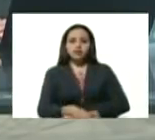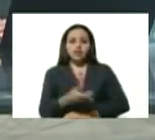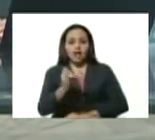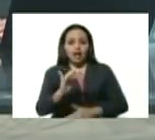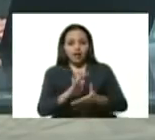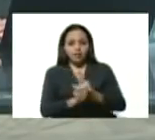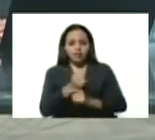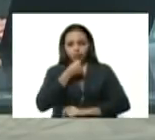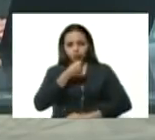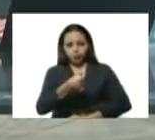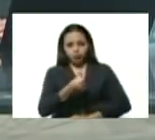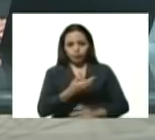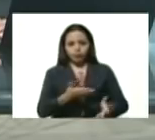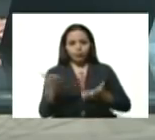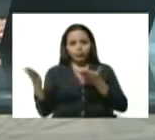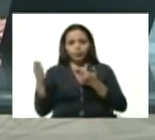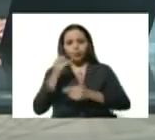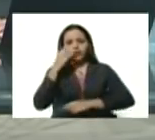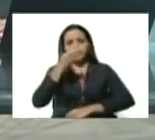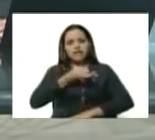Indira López. Adelante, feliz tarde.